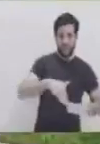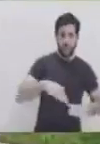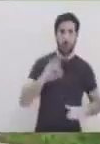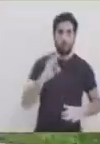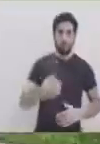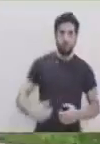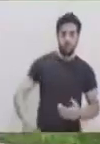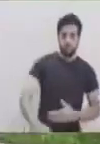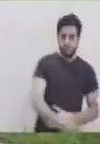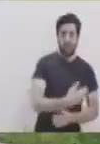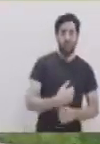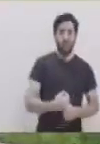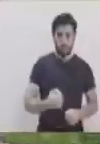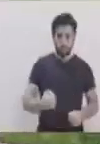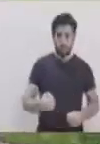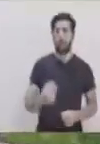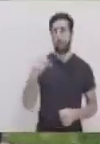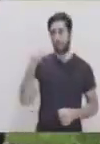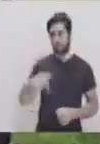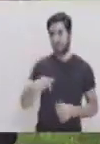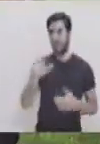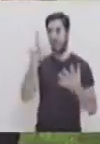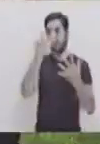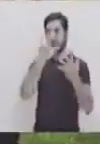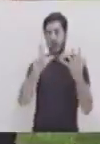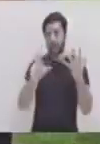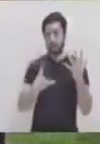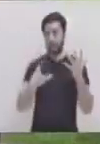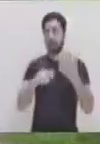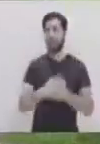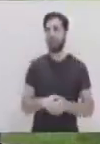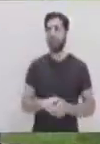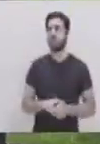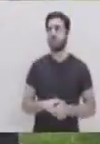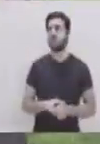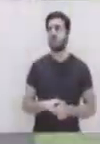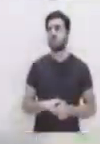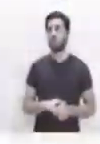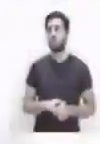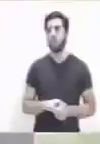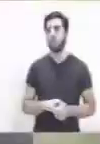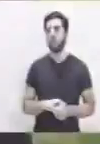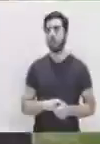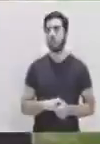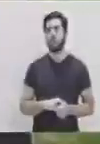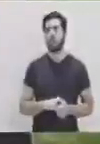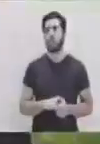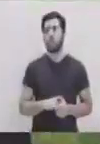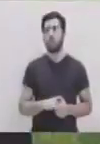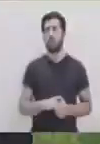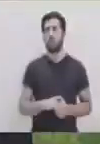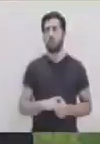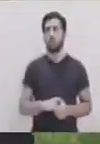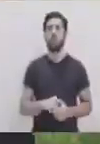y con un amarrado. Eso es en cuanto a las características. En